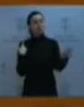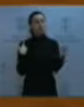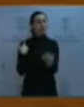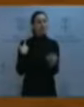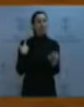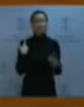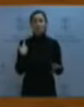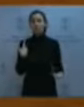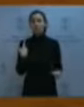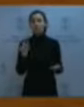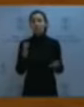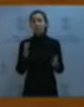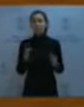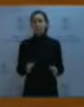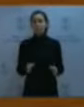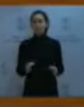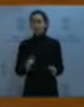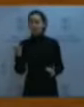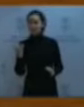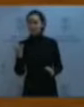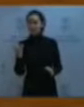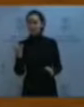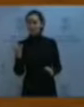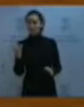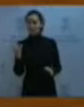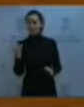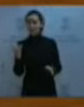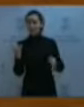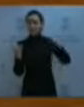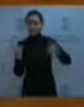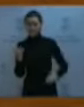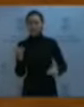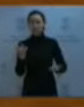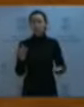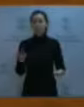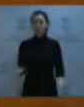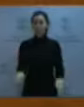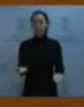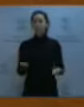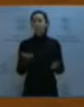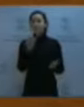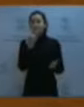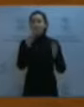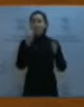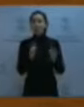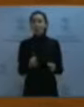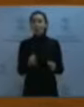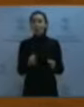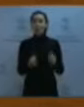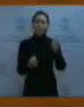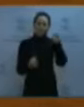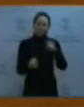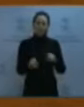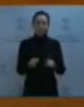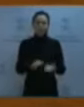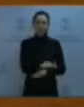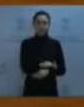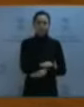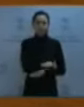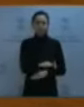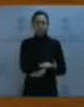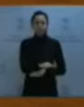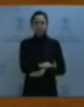en un sitio o lo ponemos en otro. Y, desde luego, si tocas una tecla del piano, desafinas los demás. Pero hay